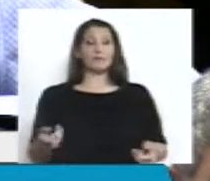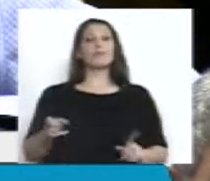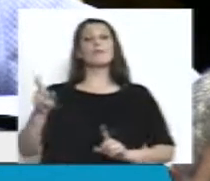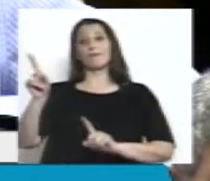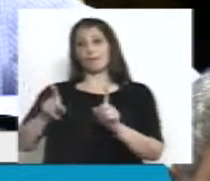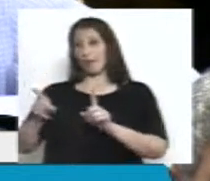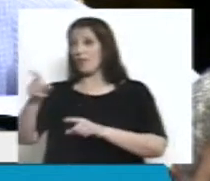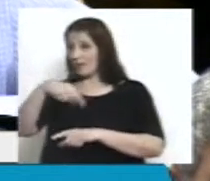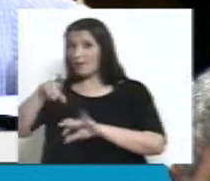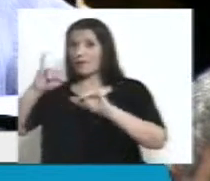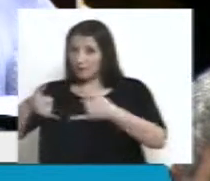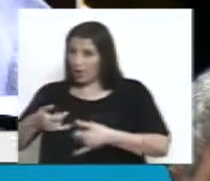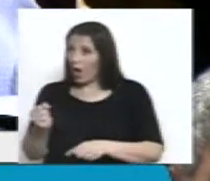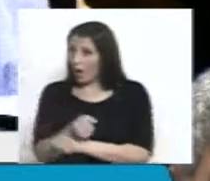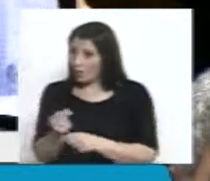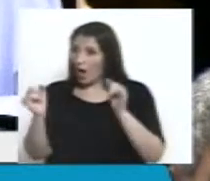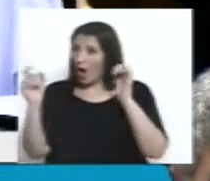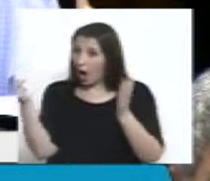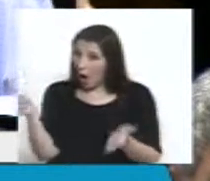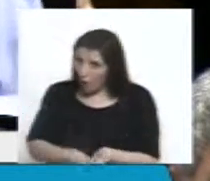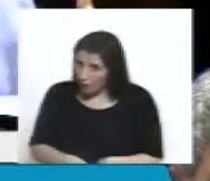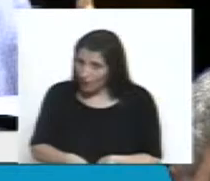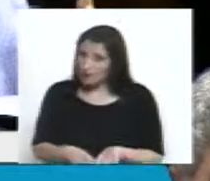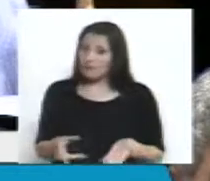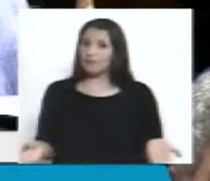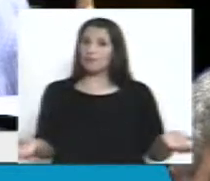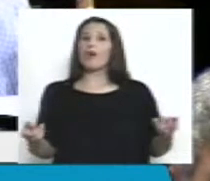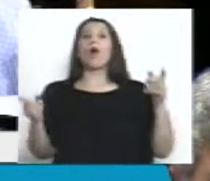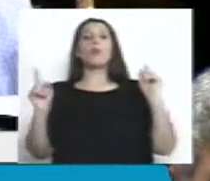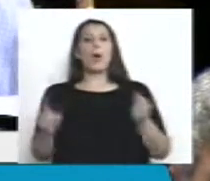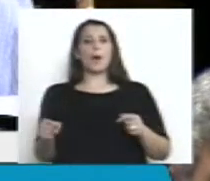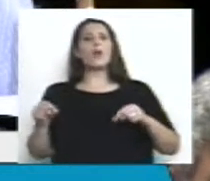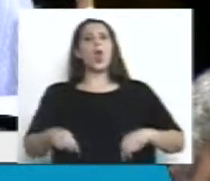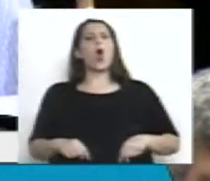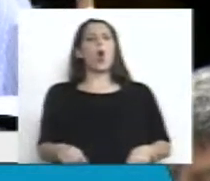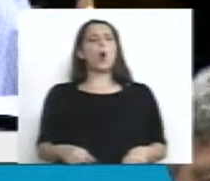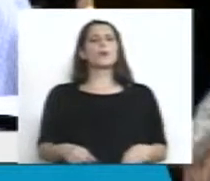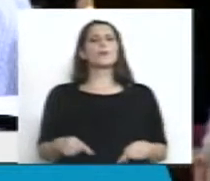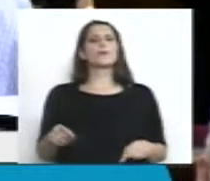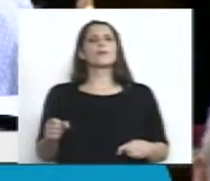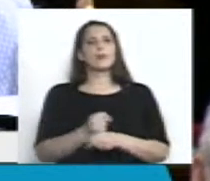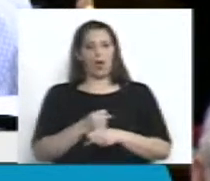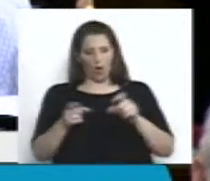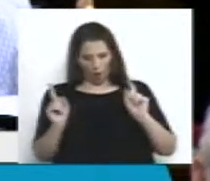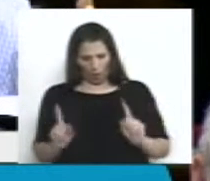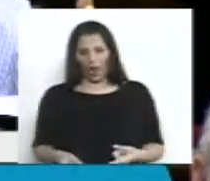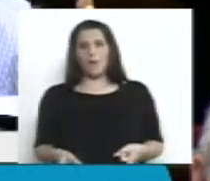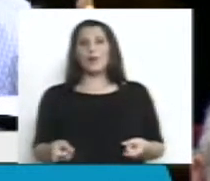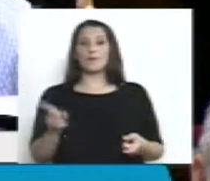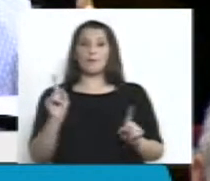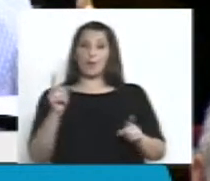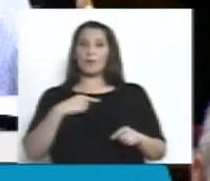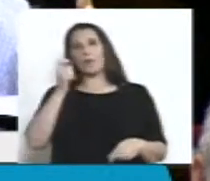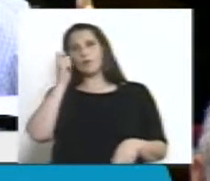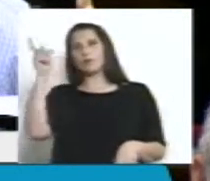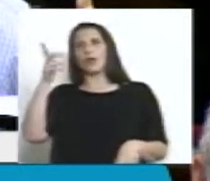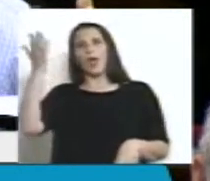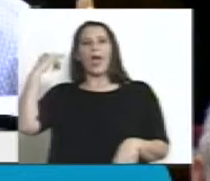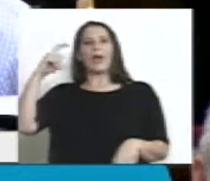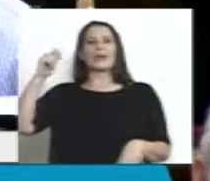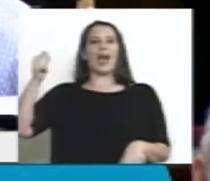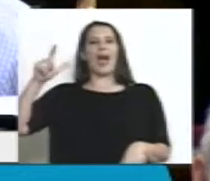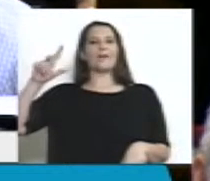a convalidar aquello. Otra cosa que convalidamos hoy es nuevamente otro invento de Cavallo y que